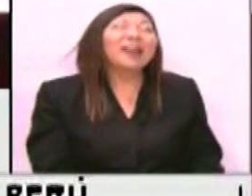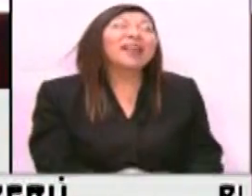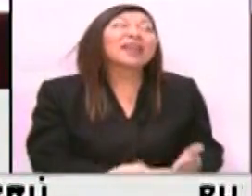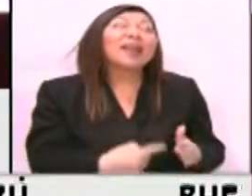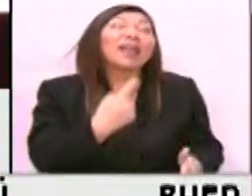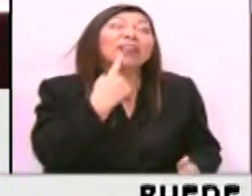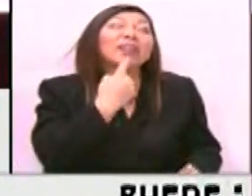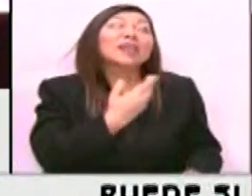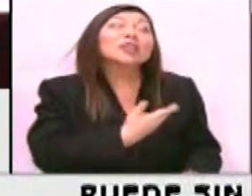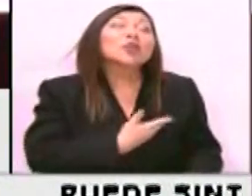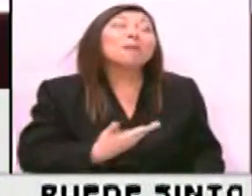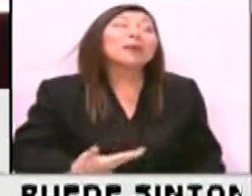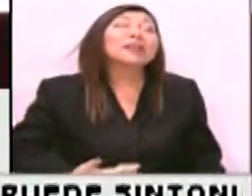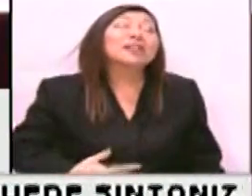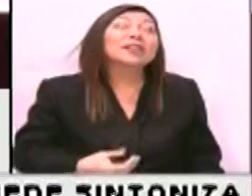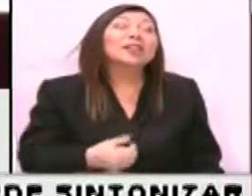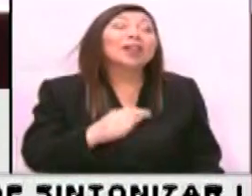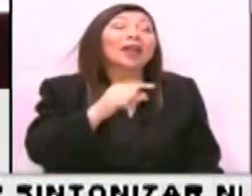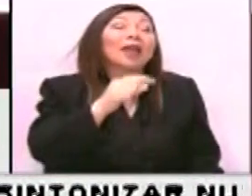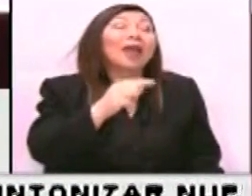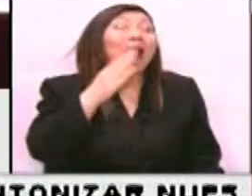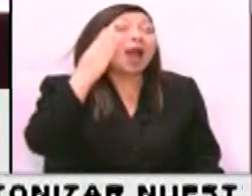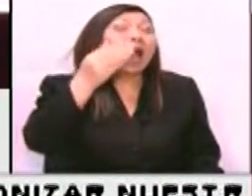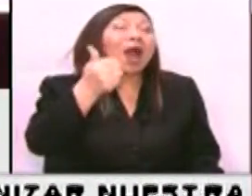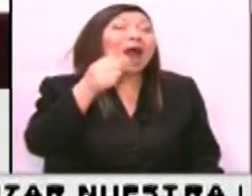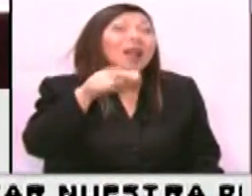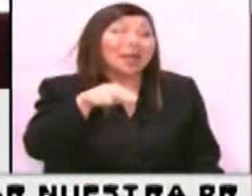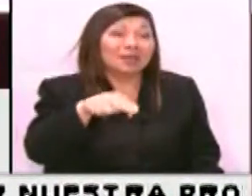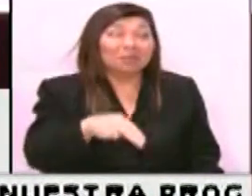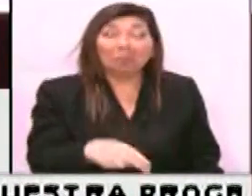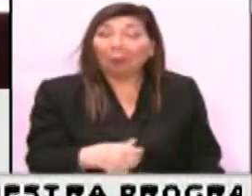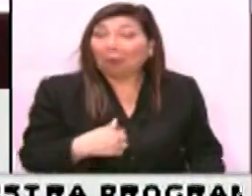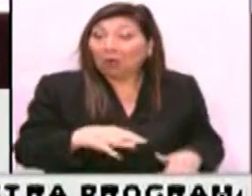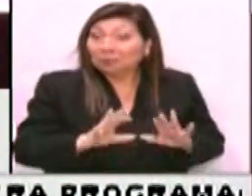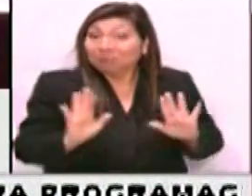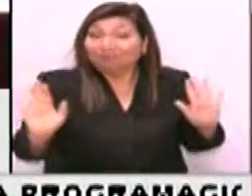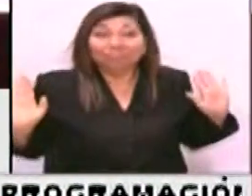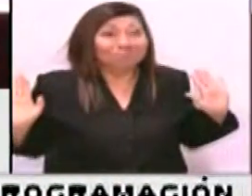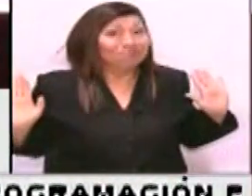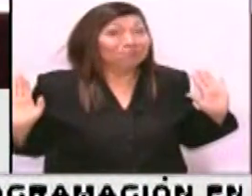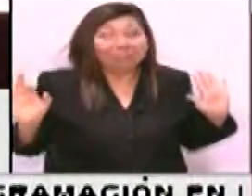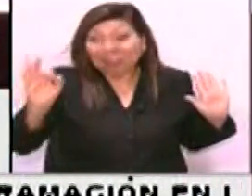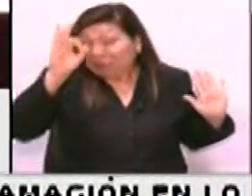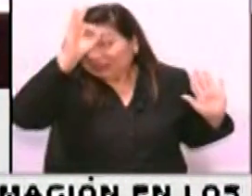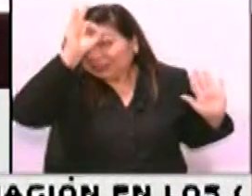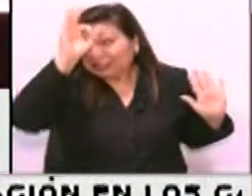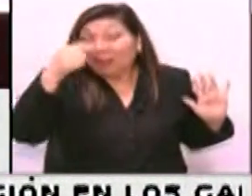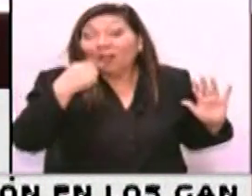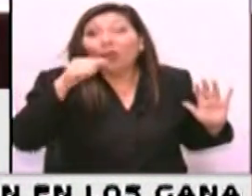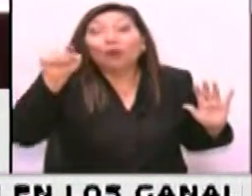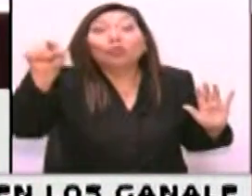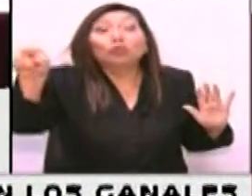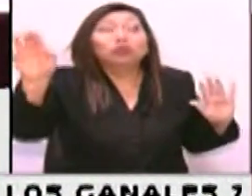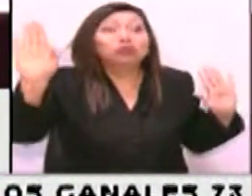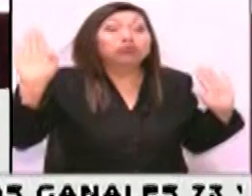¿qué cosa es lo que ha dicho el presidente García, y posiblemente con razón? Yo no sabía nada, eso lo hizo